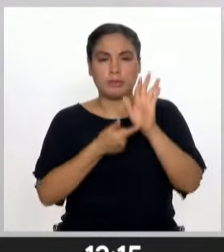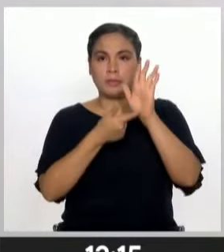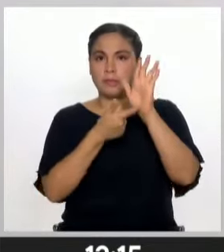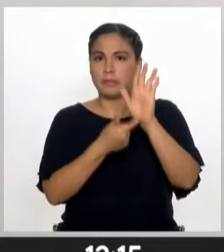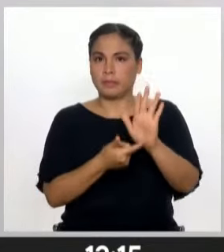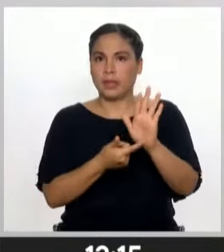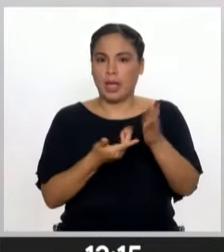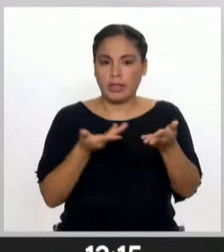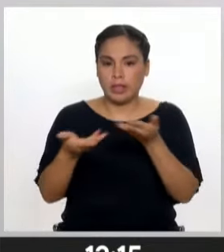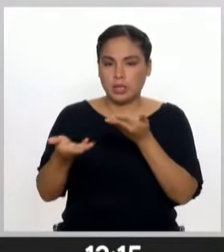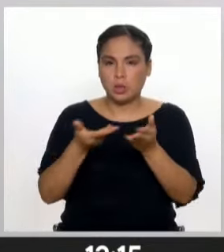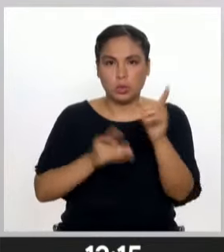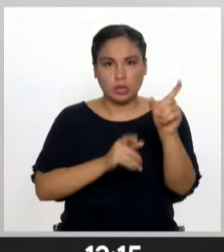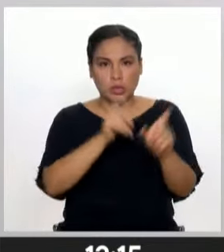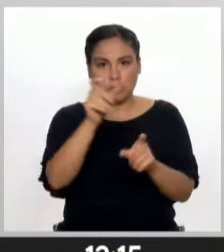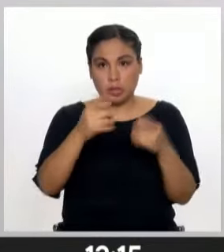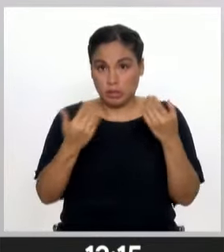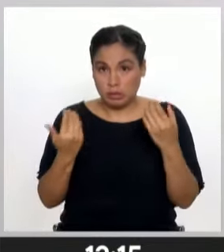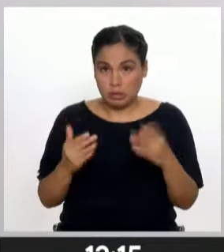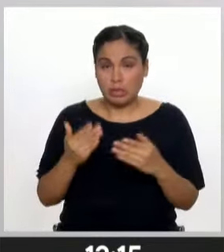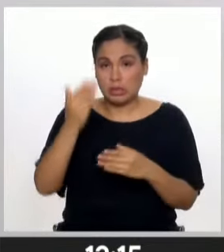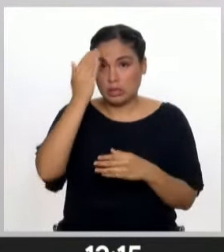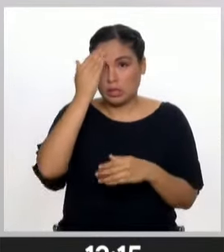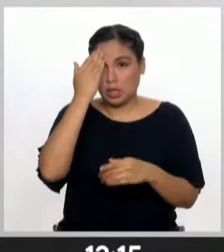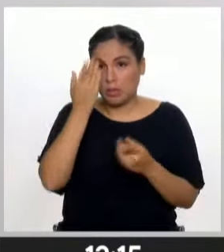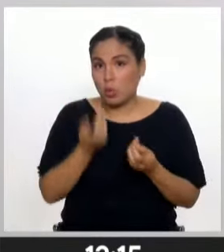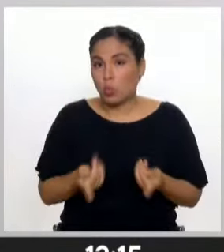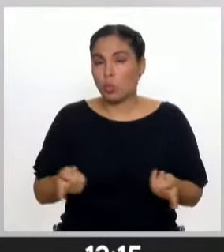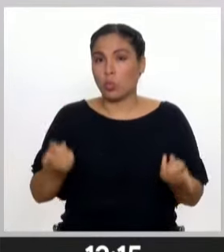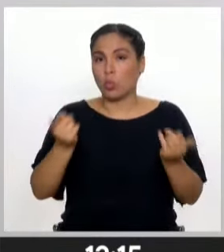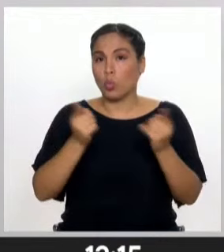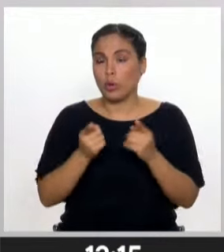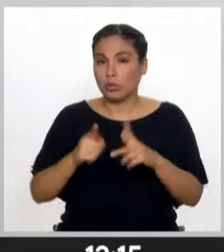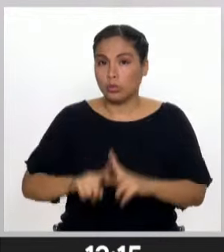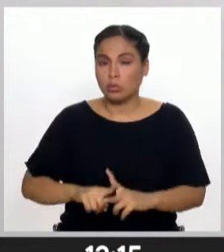la atención al ciudadano? Ya hay una fecha para el inicio de la